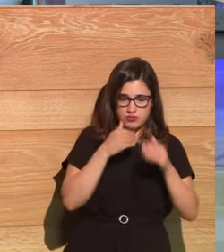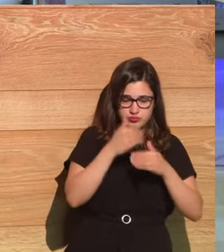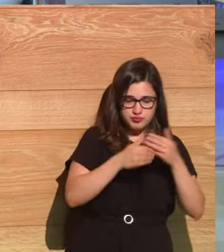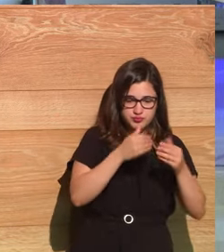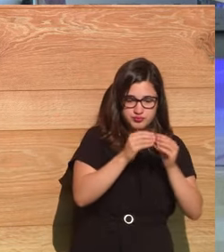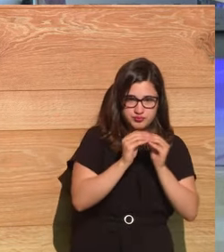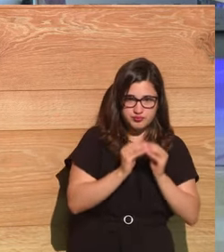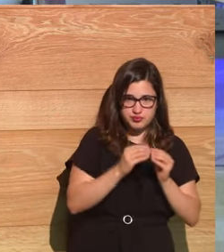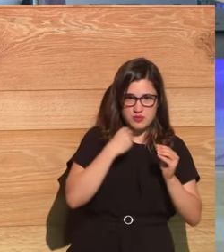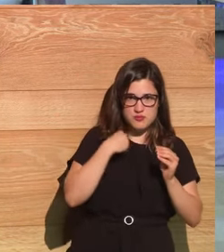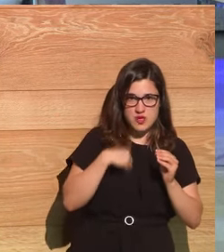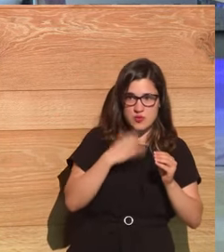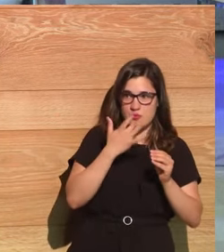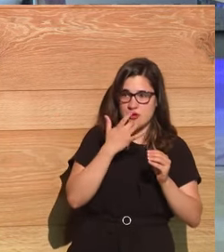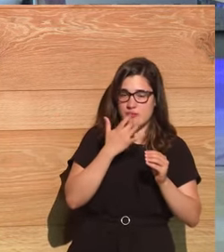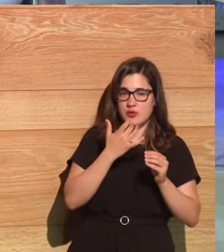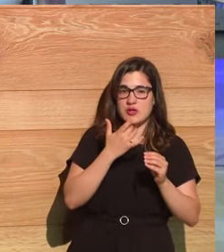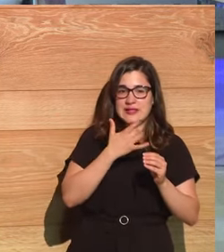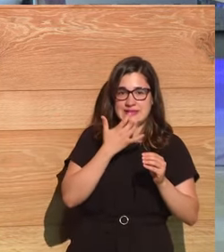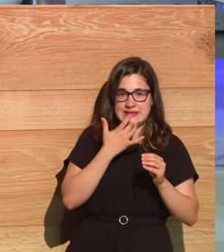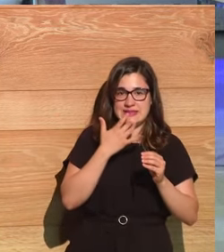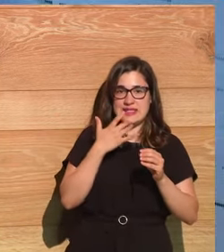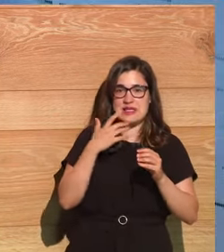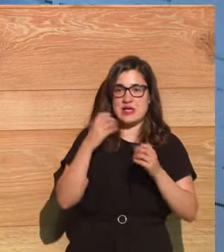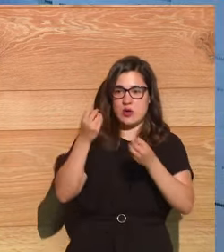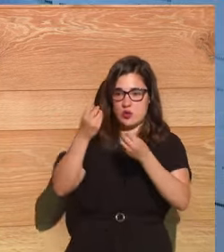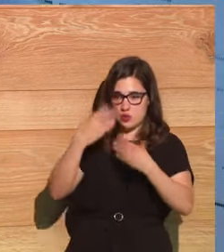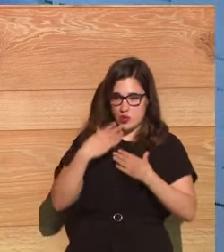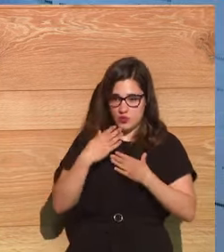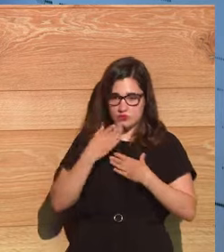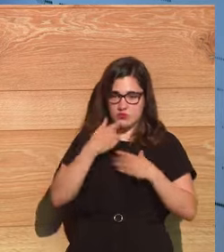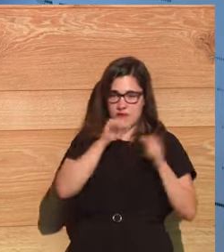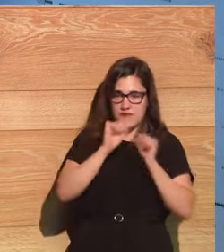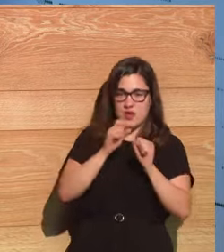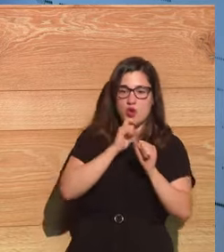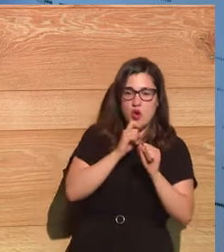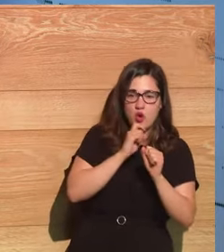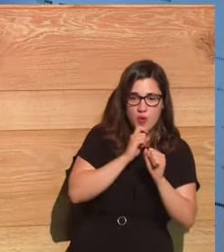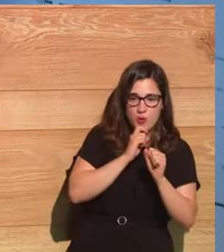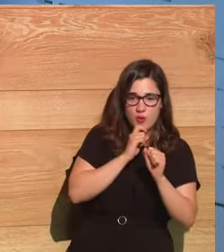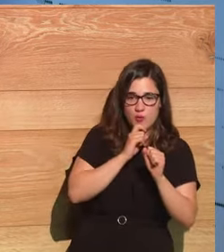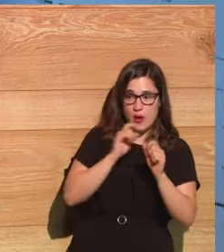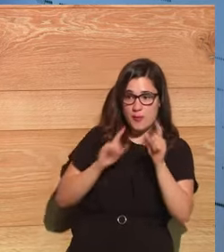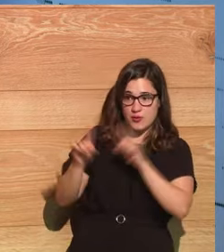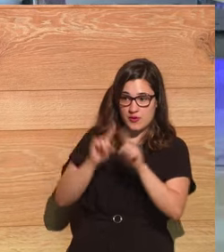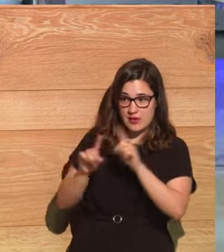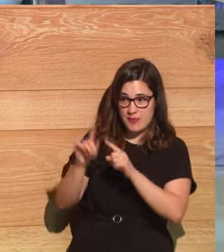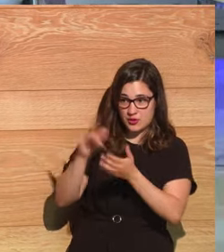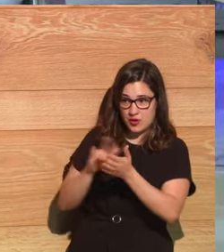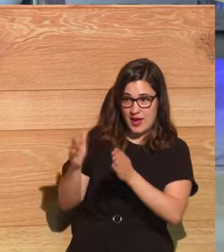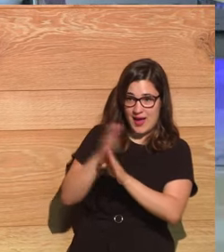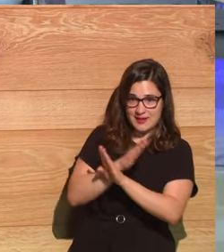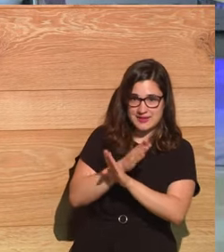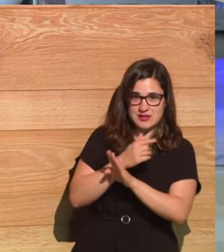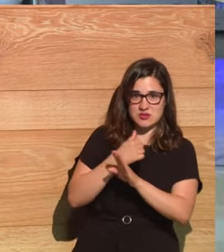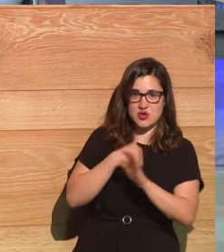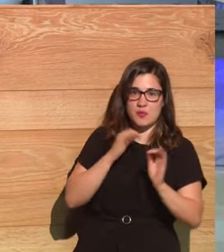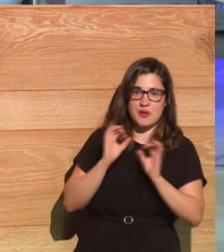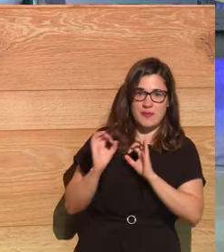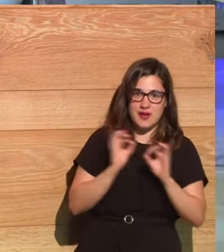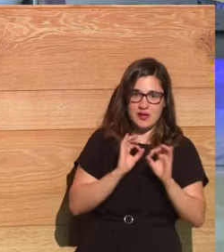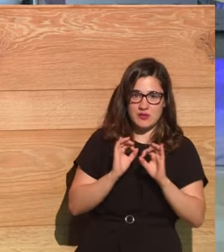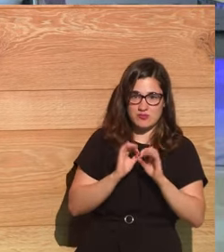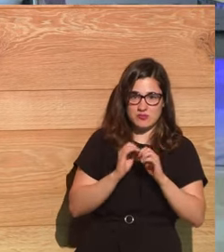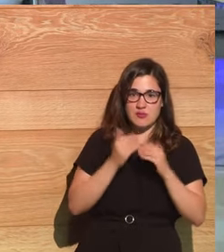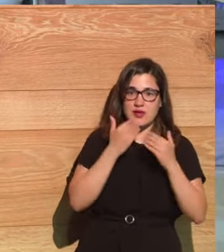nos infectamos con ese patógeno, cómo nos defenderíamos de él para poder atajar ese problema antes de que llegue. ¿No? Y eso de nuevo